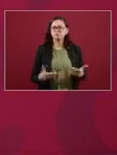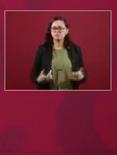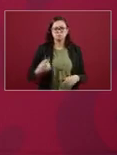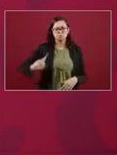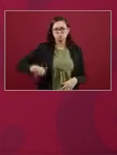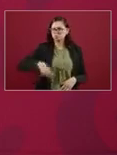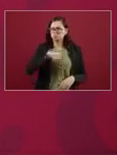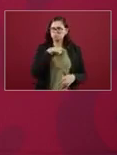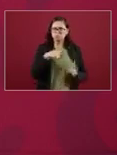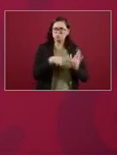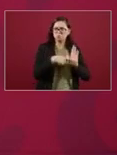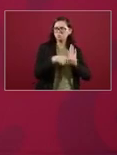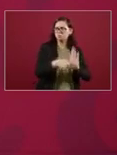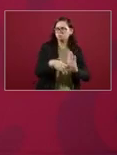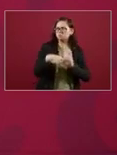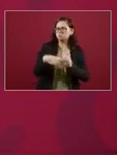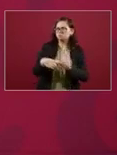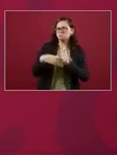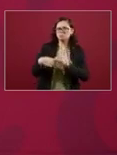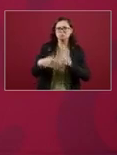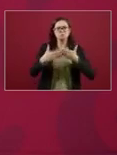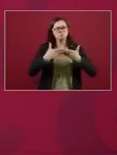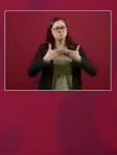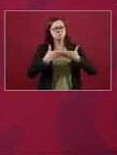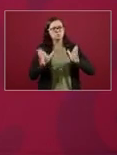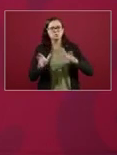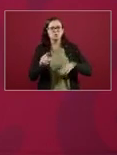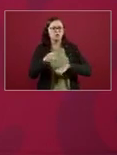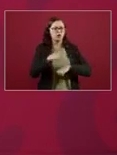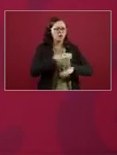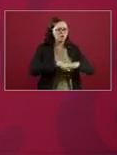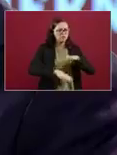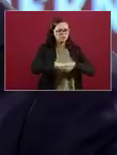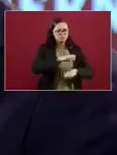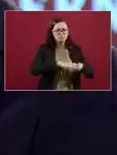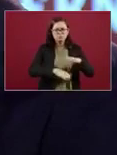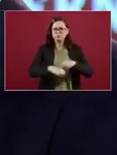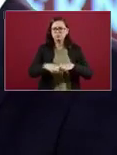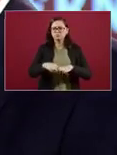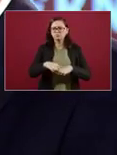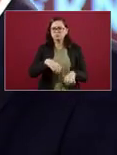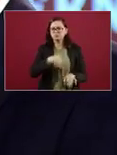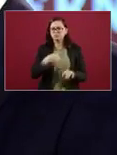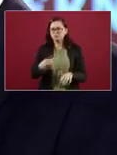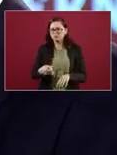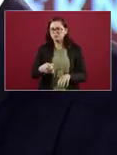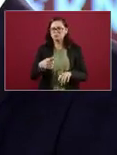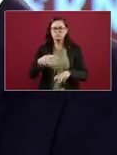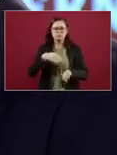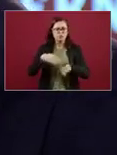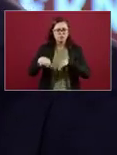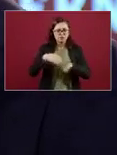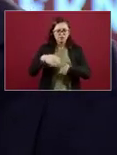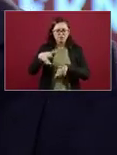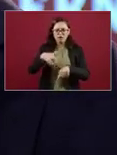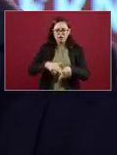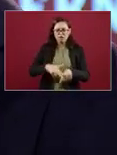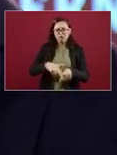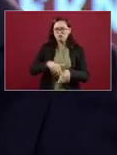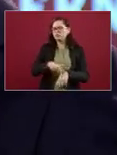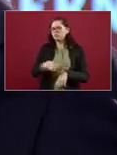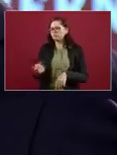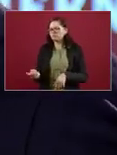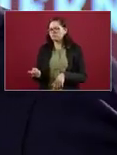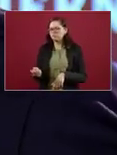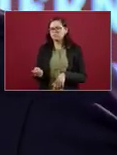abiertamente al sector empresarial, al sector obrero, y